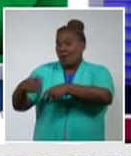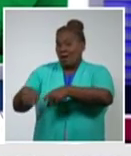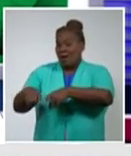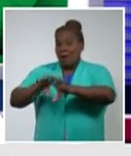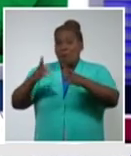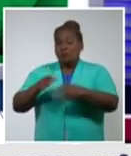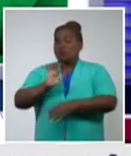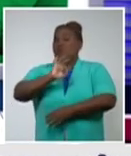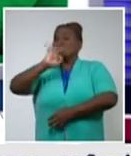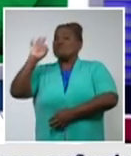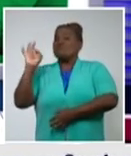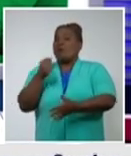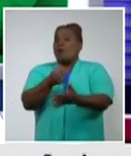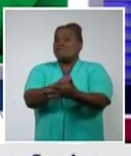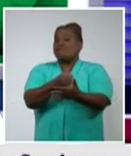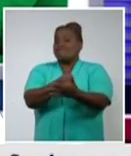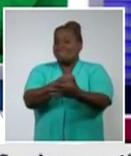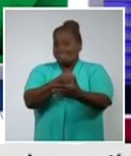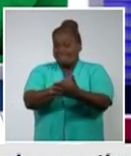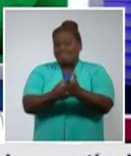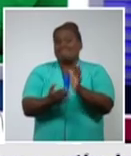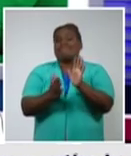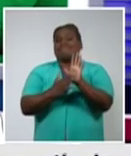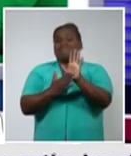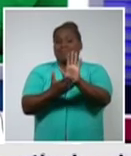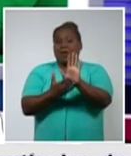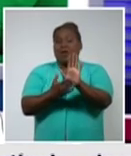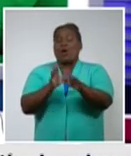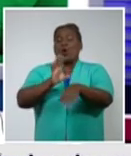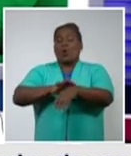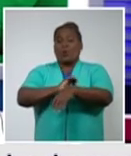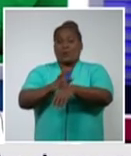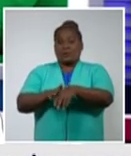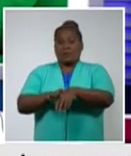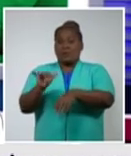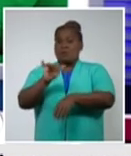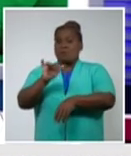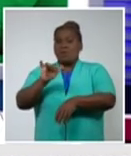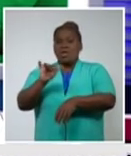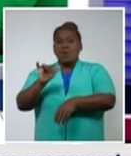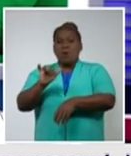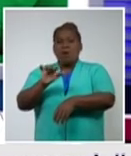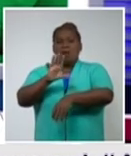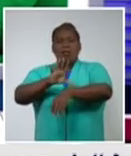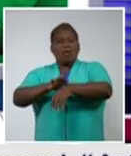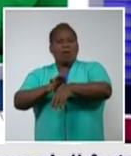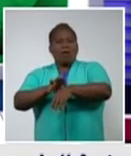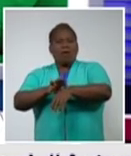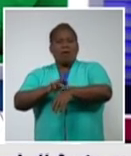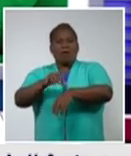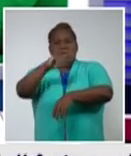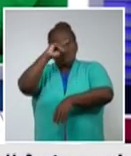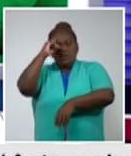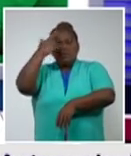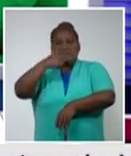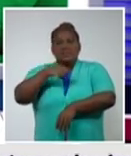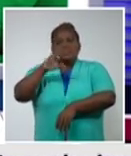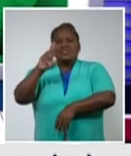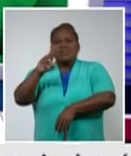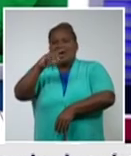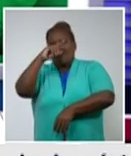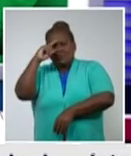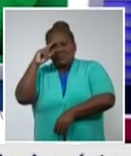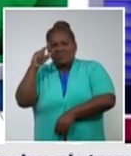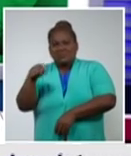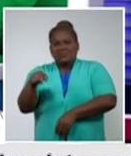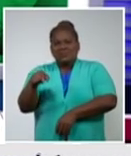es precisamente la epidemia de SARS que hubo años anteriores, que realmente se